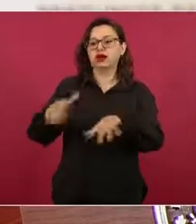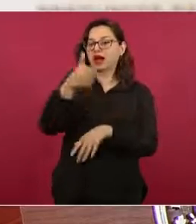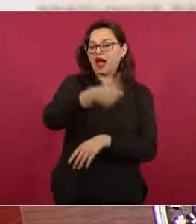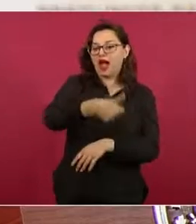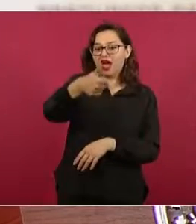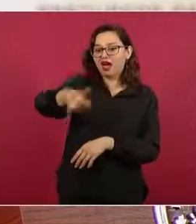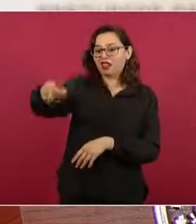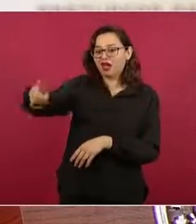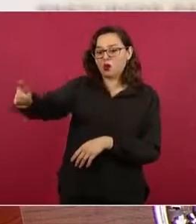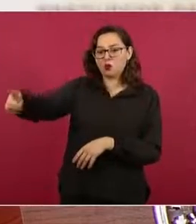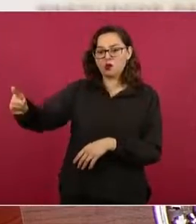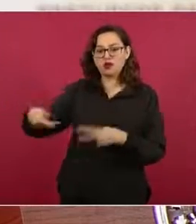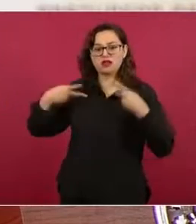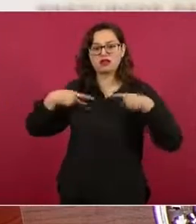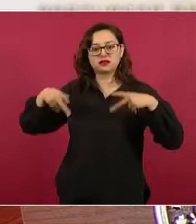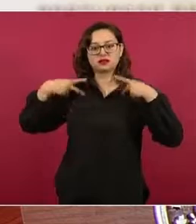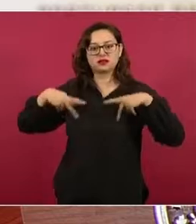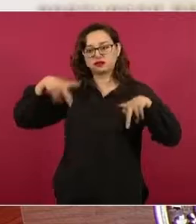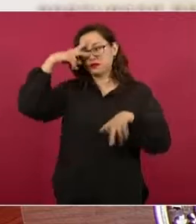cada ciudadano.